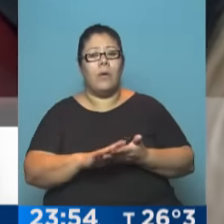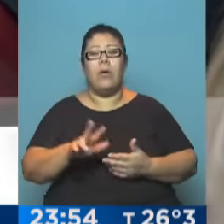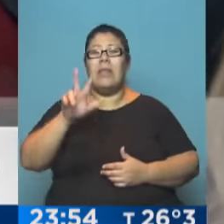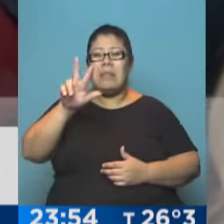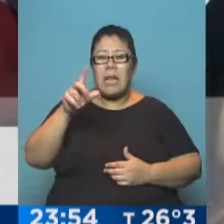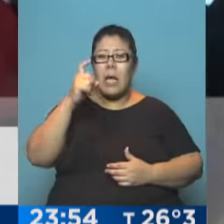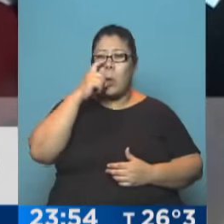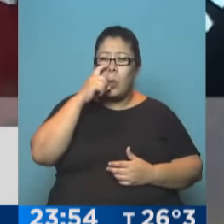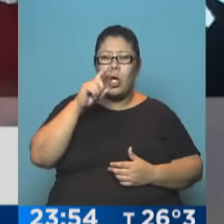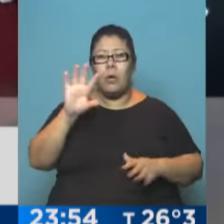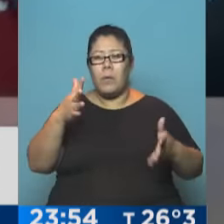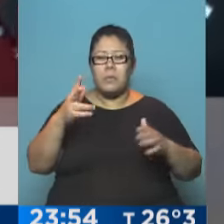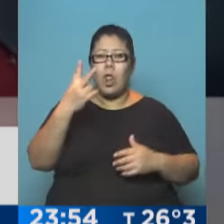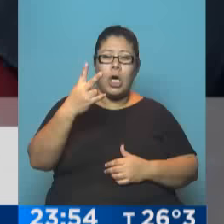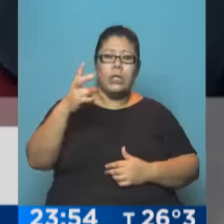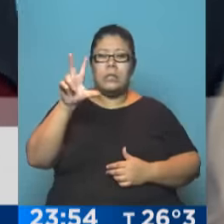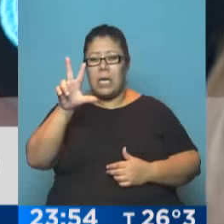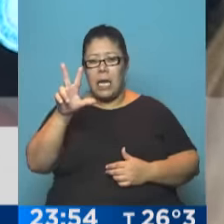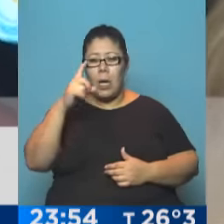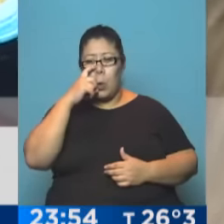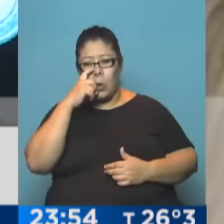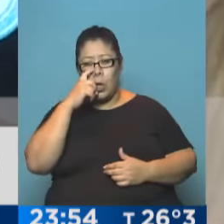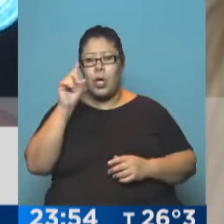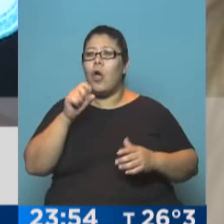junio. Todo 3 de junio. ¿A fin de junio?